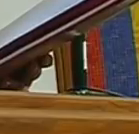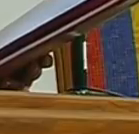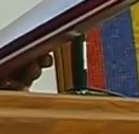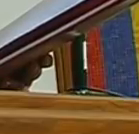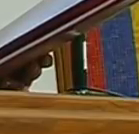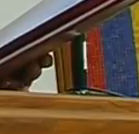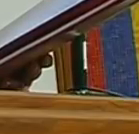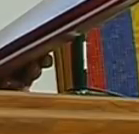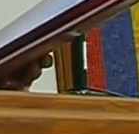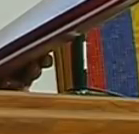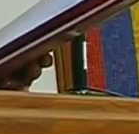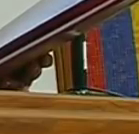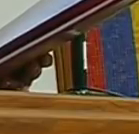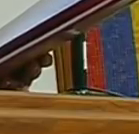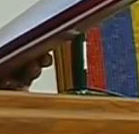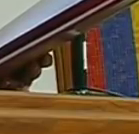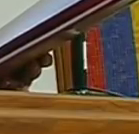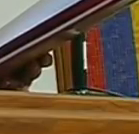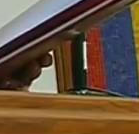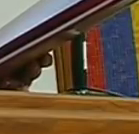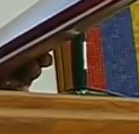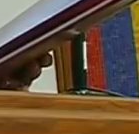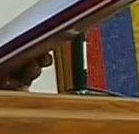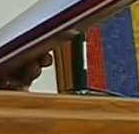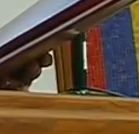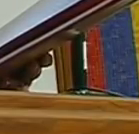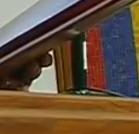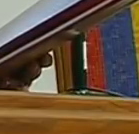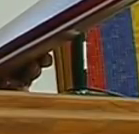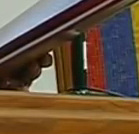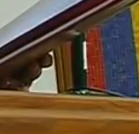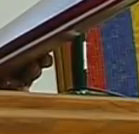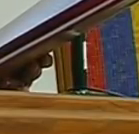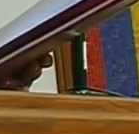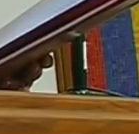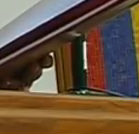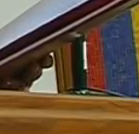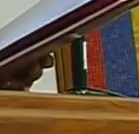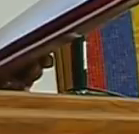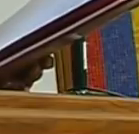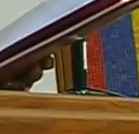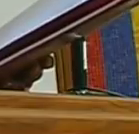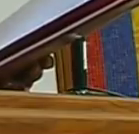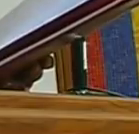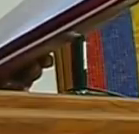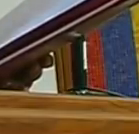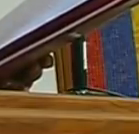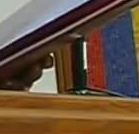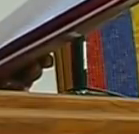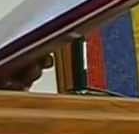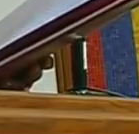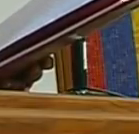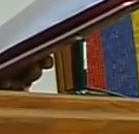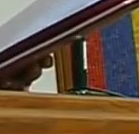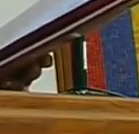que están haciendo esfuerzos actuales en pro de los intereses de Venezuela y no de los factores externos que procuran